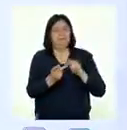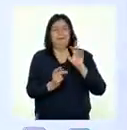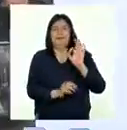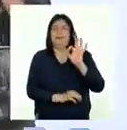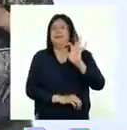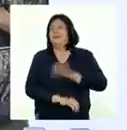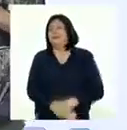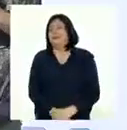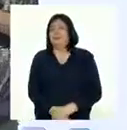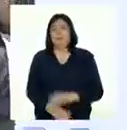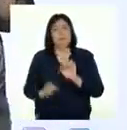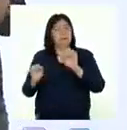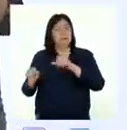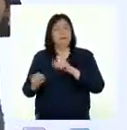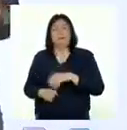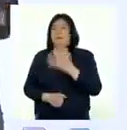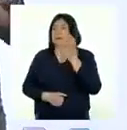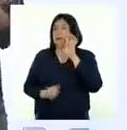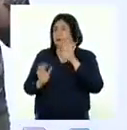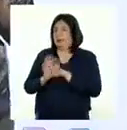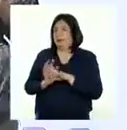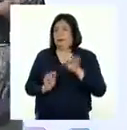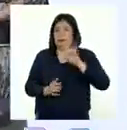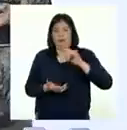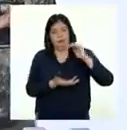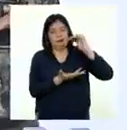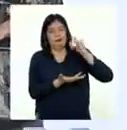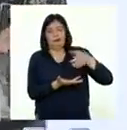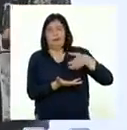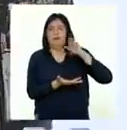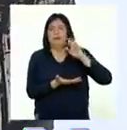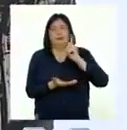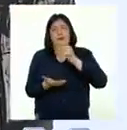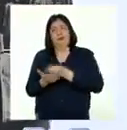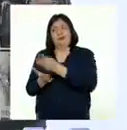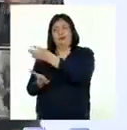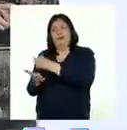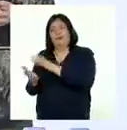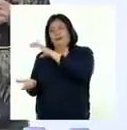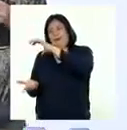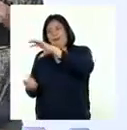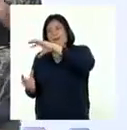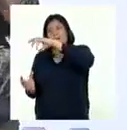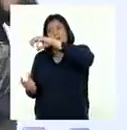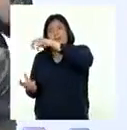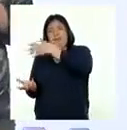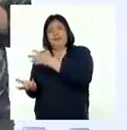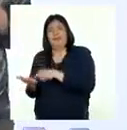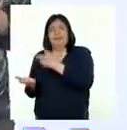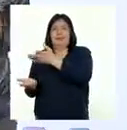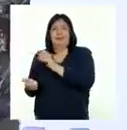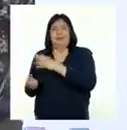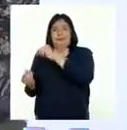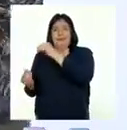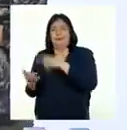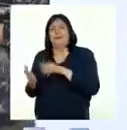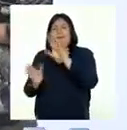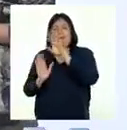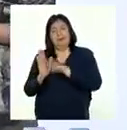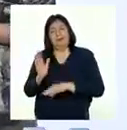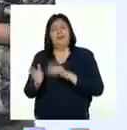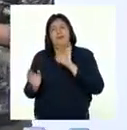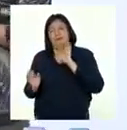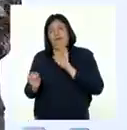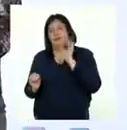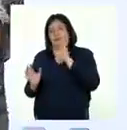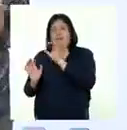Perfecto, Patti. Claro, profesora. Por ejemplo, usando mi tomatodo, evito comprar agua que viene en botellas de plástico. De esa manera, reduzco mis